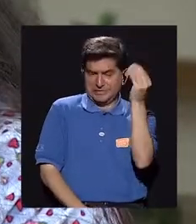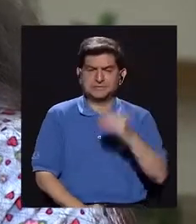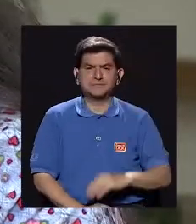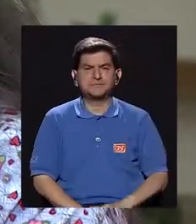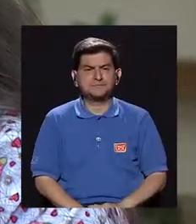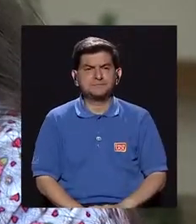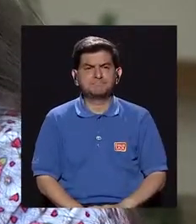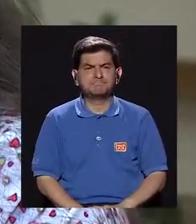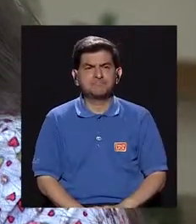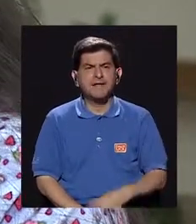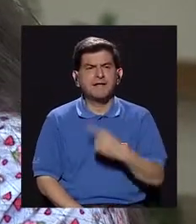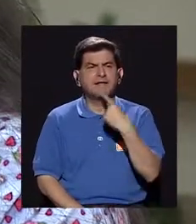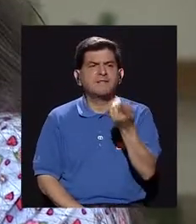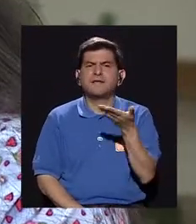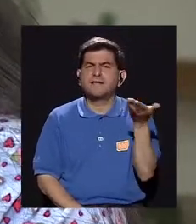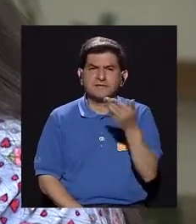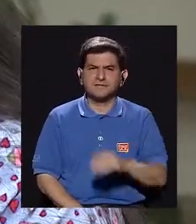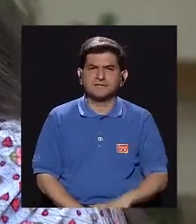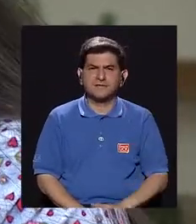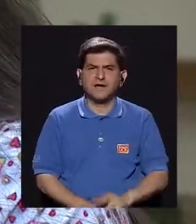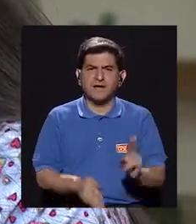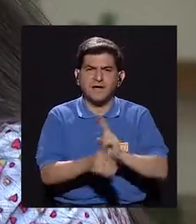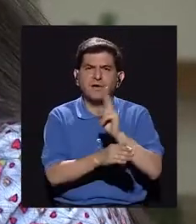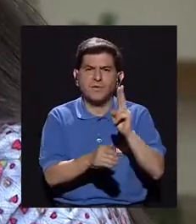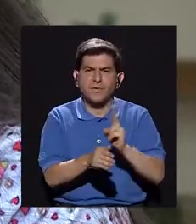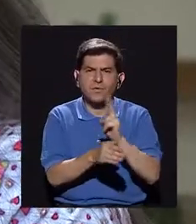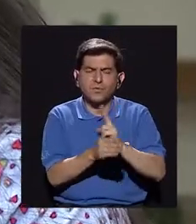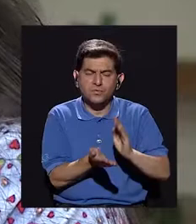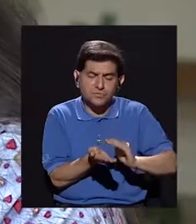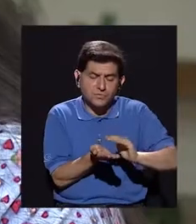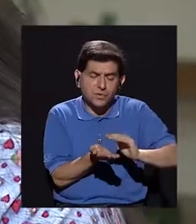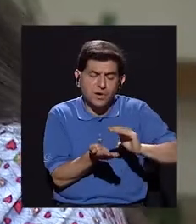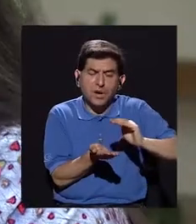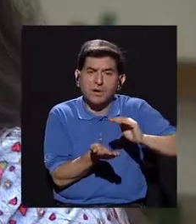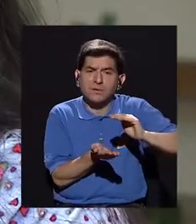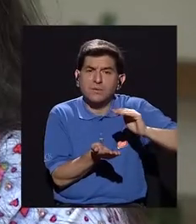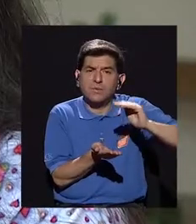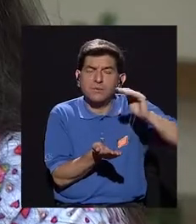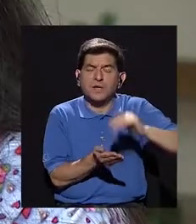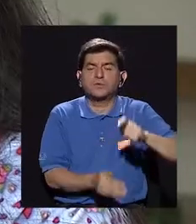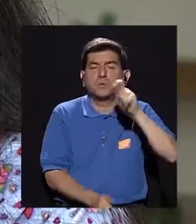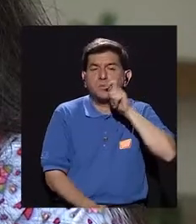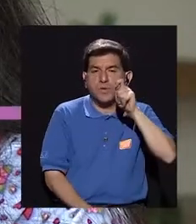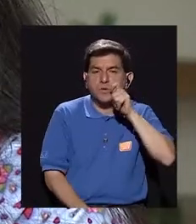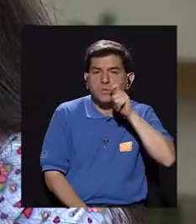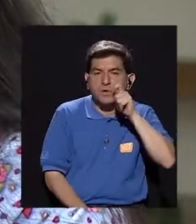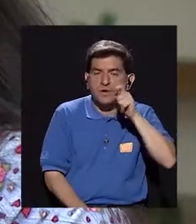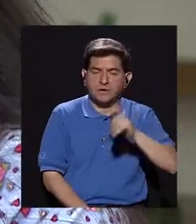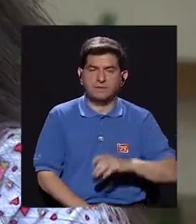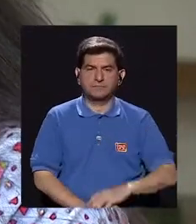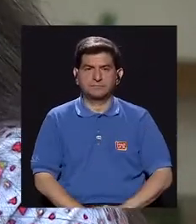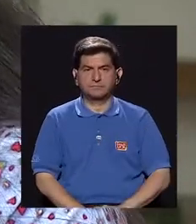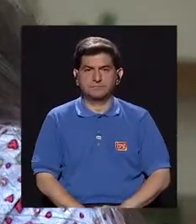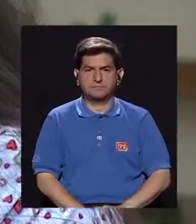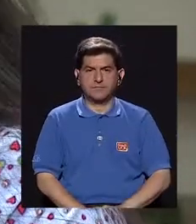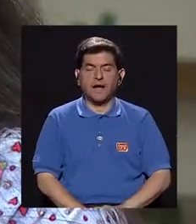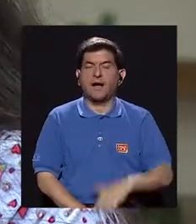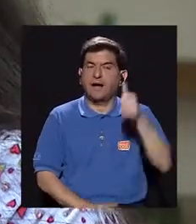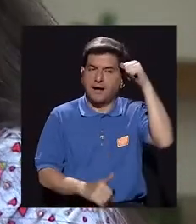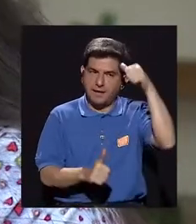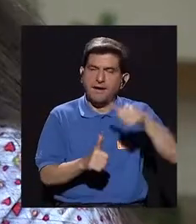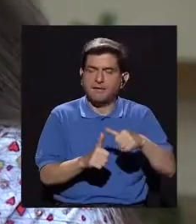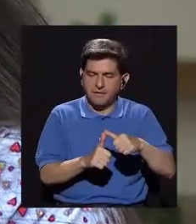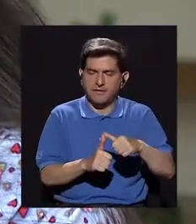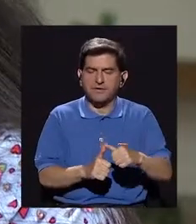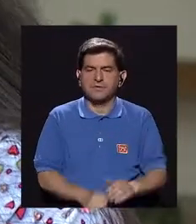adolescentes, podemos decir de que hay un aumento en lo que es marihuana, sin